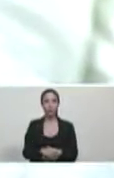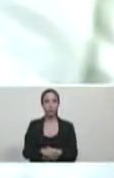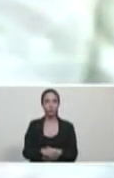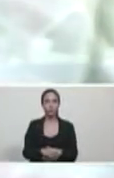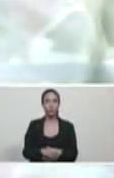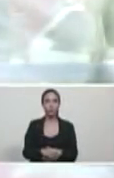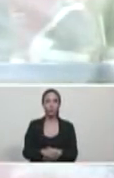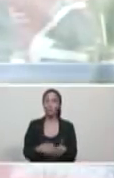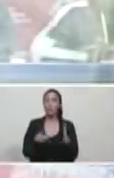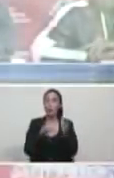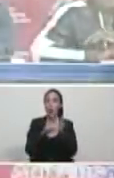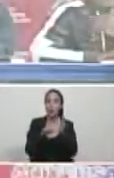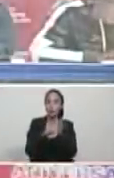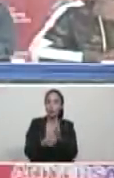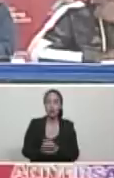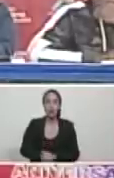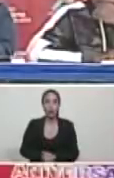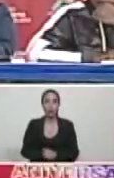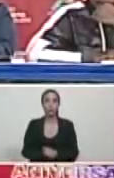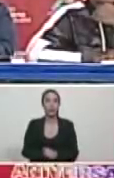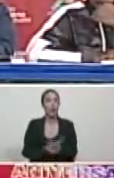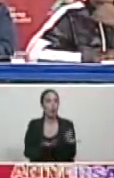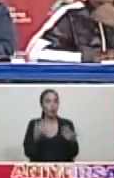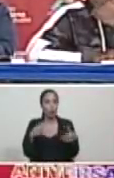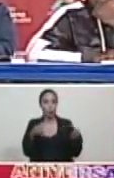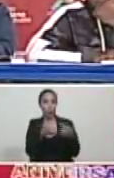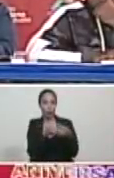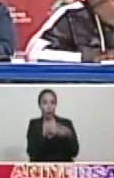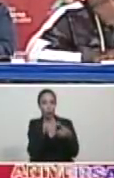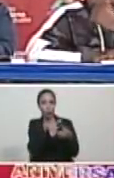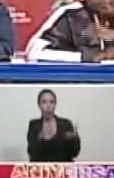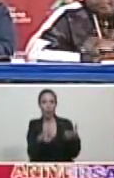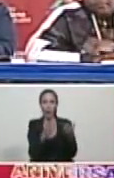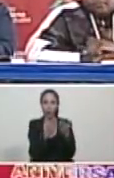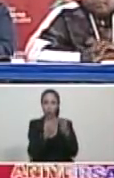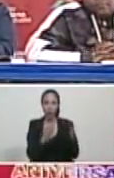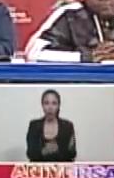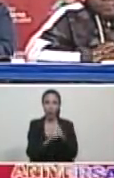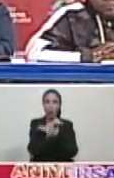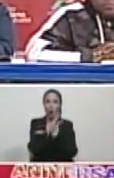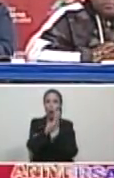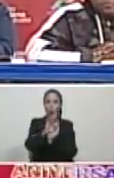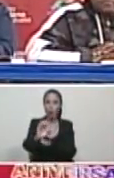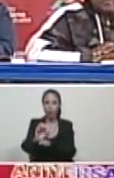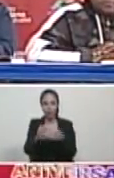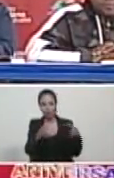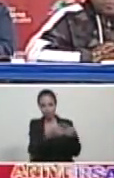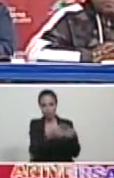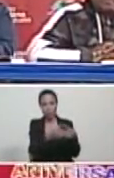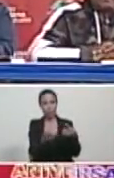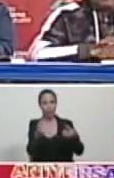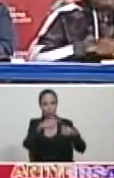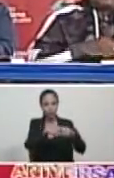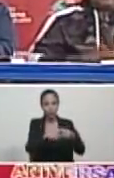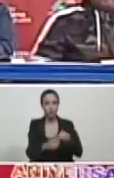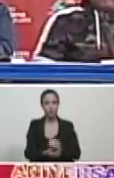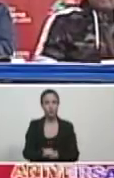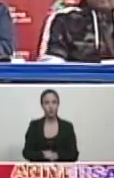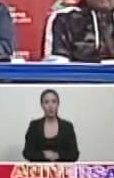en los liceos, con la Organización Bolivariana de Estudiantes, con la Federación Venezolana de Estudiantes de Educación